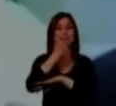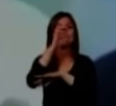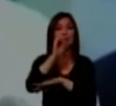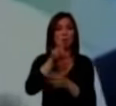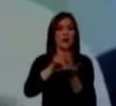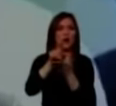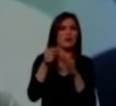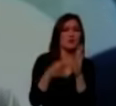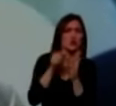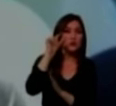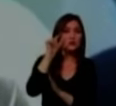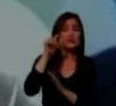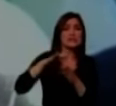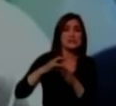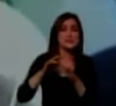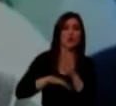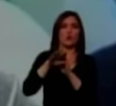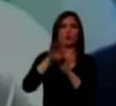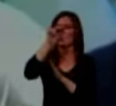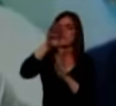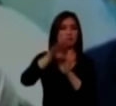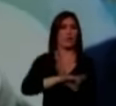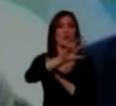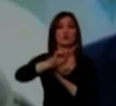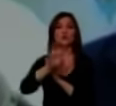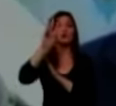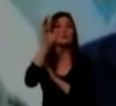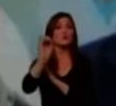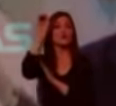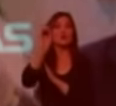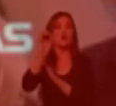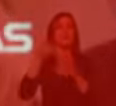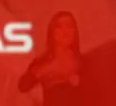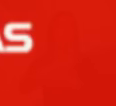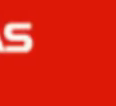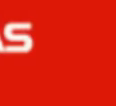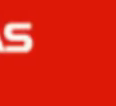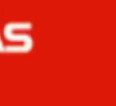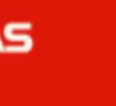había el riesgo de que suba, pero ese arancel de 3.6% va a ser cero